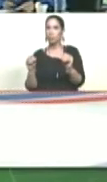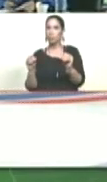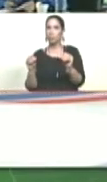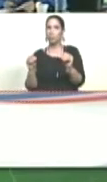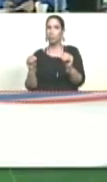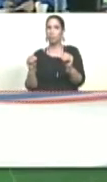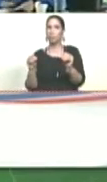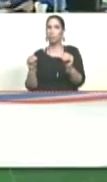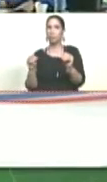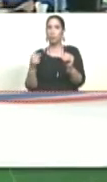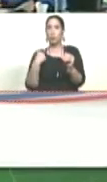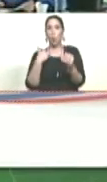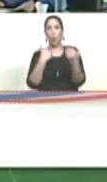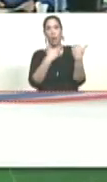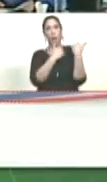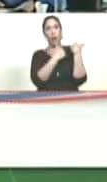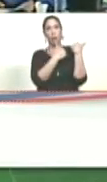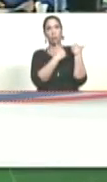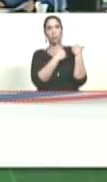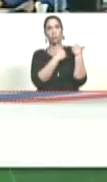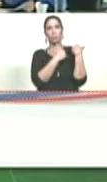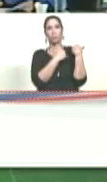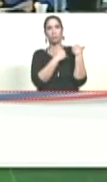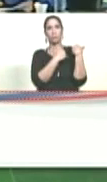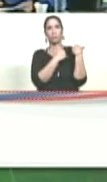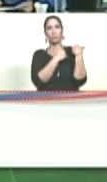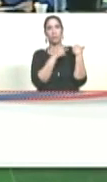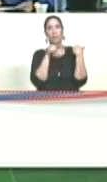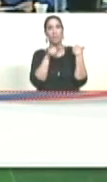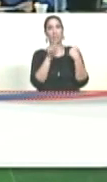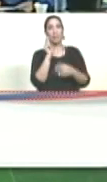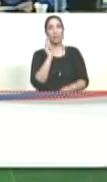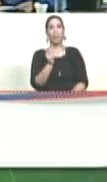Yo encargo de esta tarea